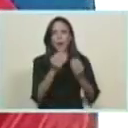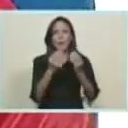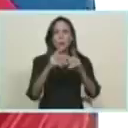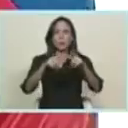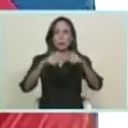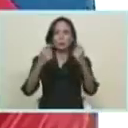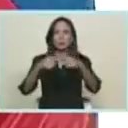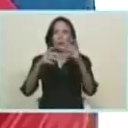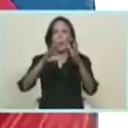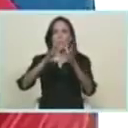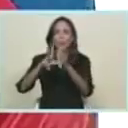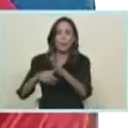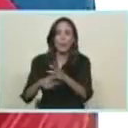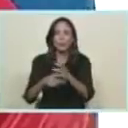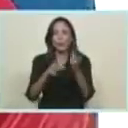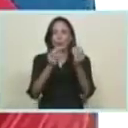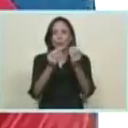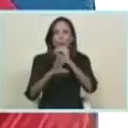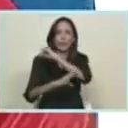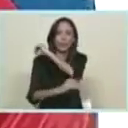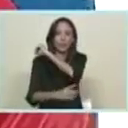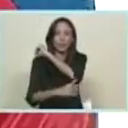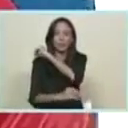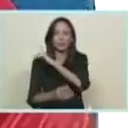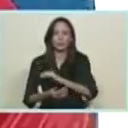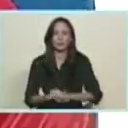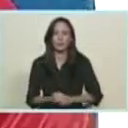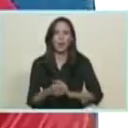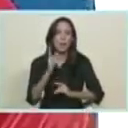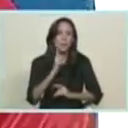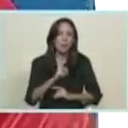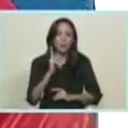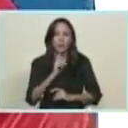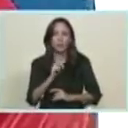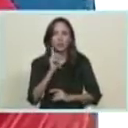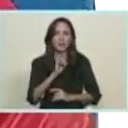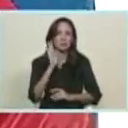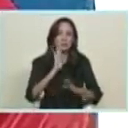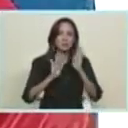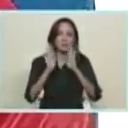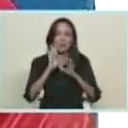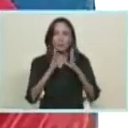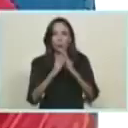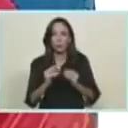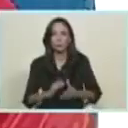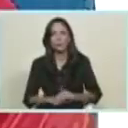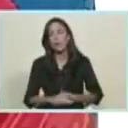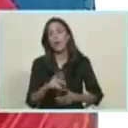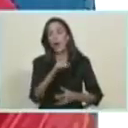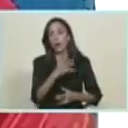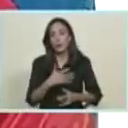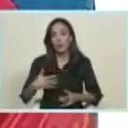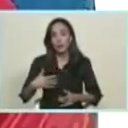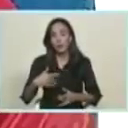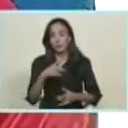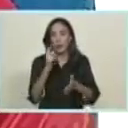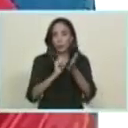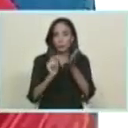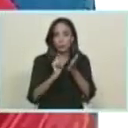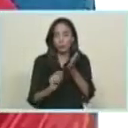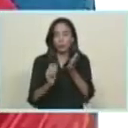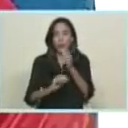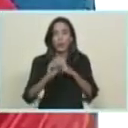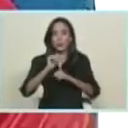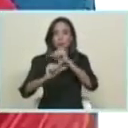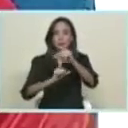desastres y corruptelas. En lo político, entonces, quien quiera tomar nota del siglo XX,